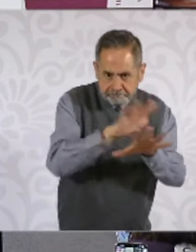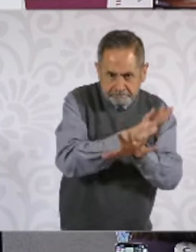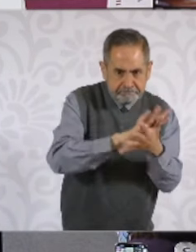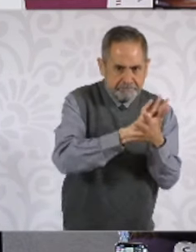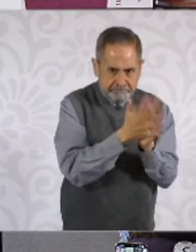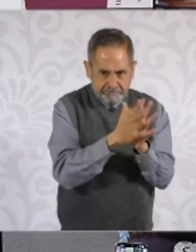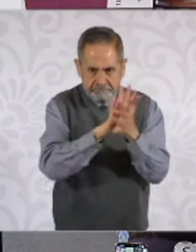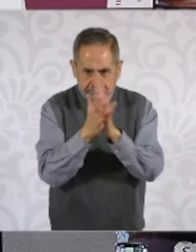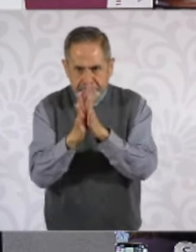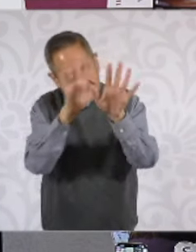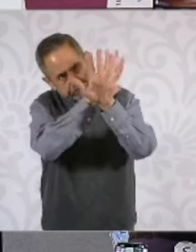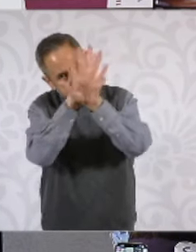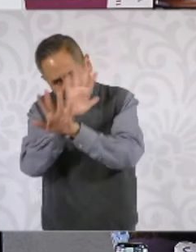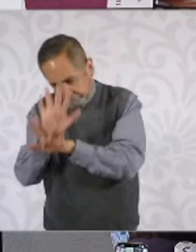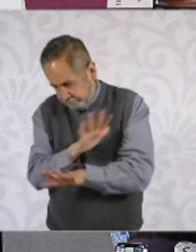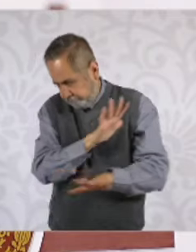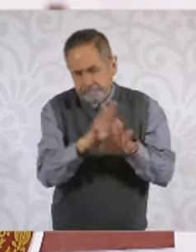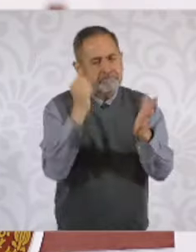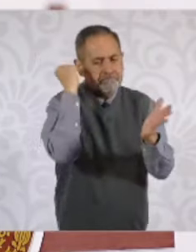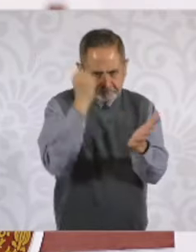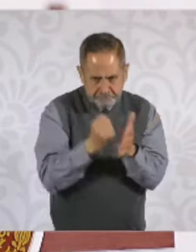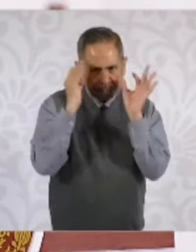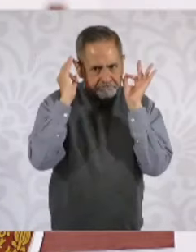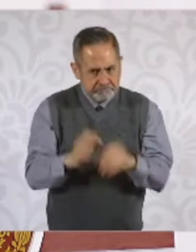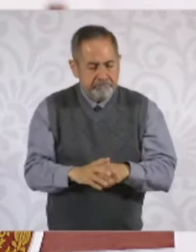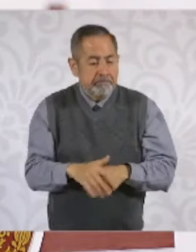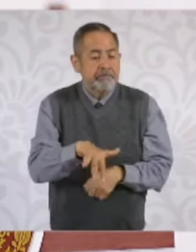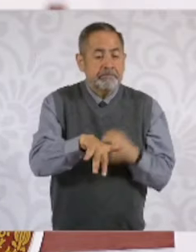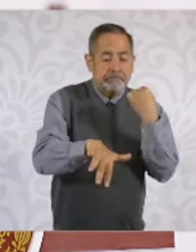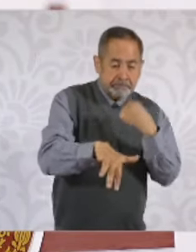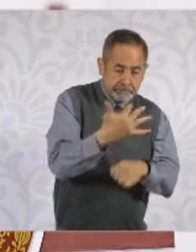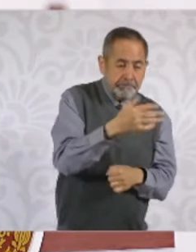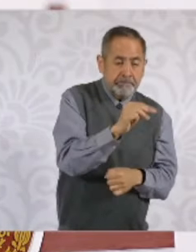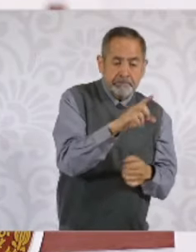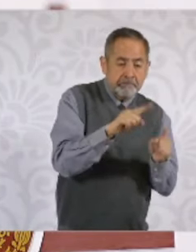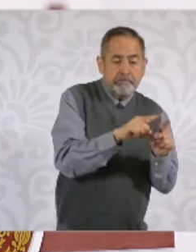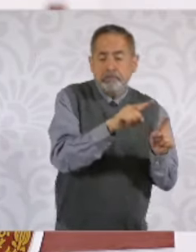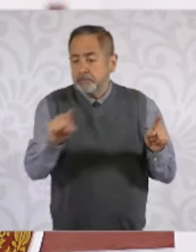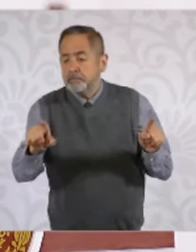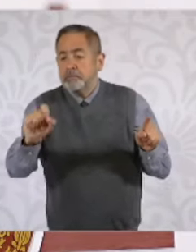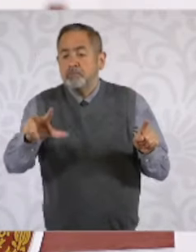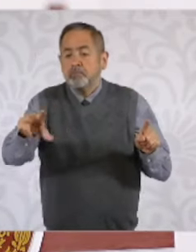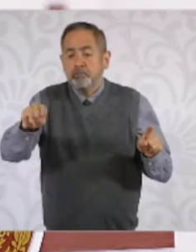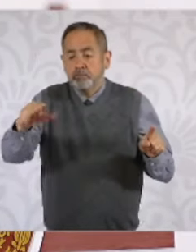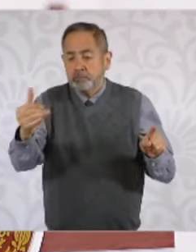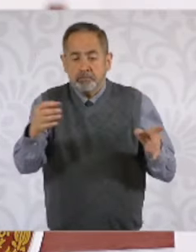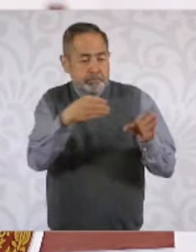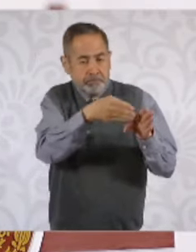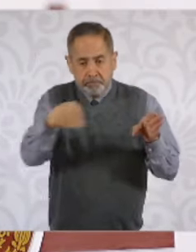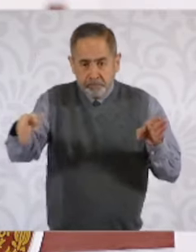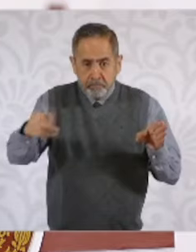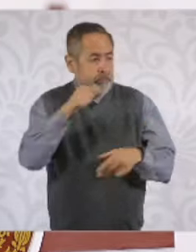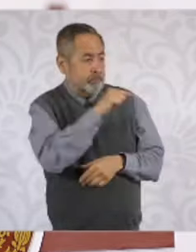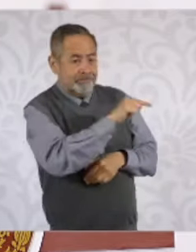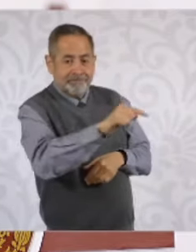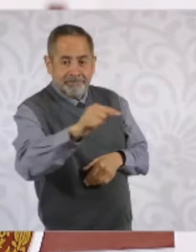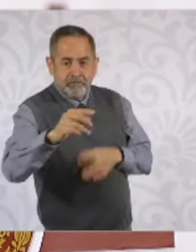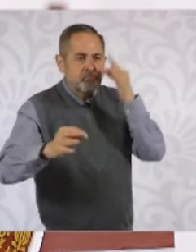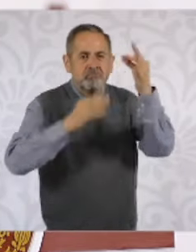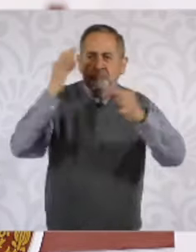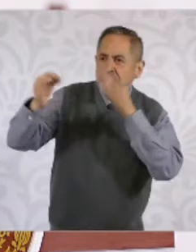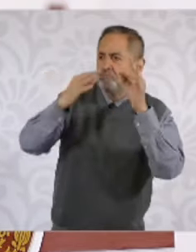reforma judicial. Del 30 de marzo al 28 de mayo será el periodo de campañas de